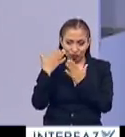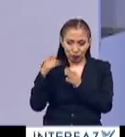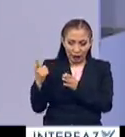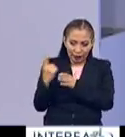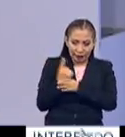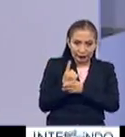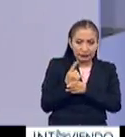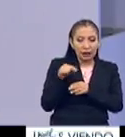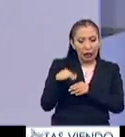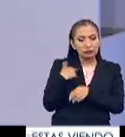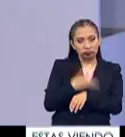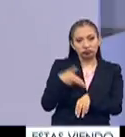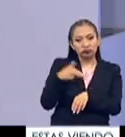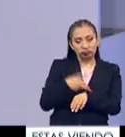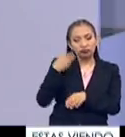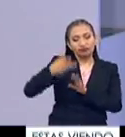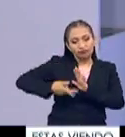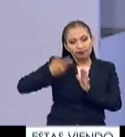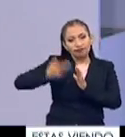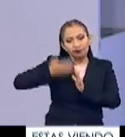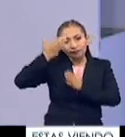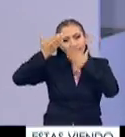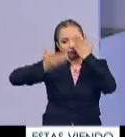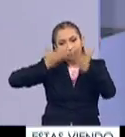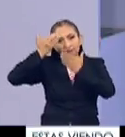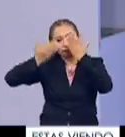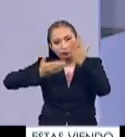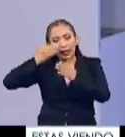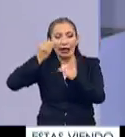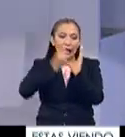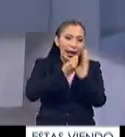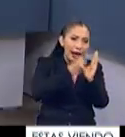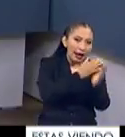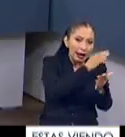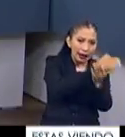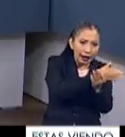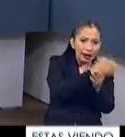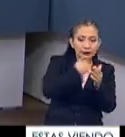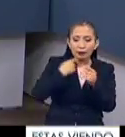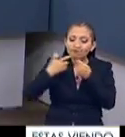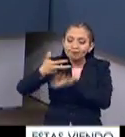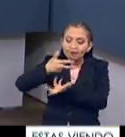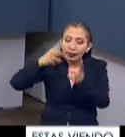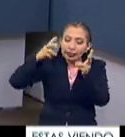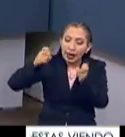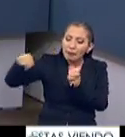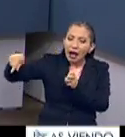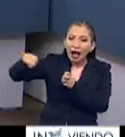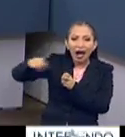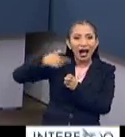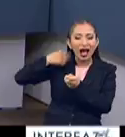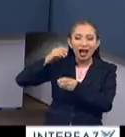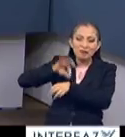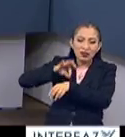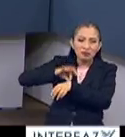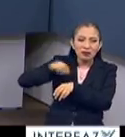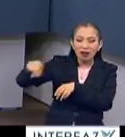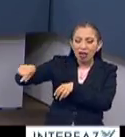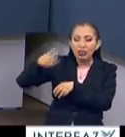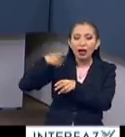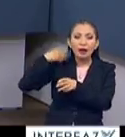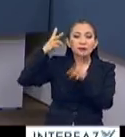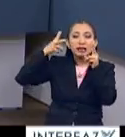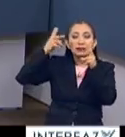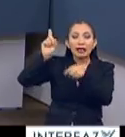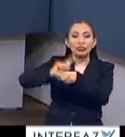Y bueno, pues es un proceso continuo de formación. Toman clases, discutimos casos clínicos y además el paso de